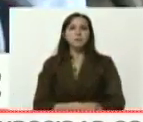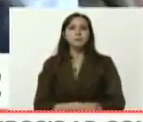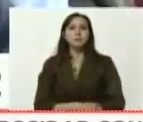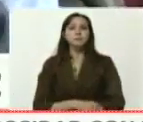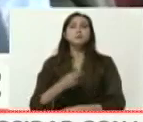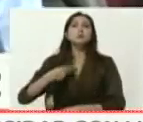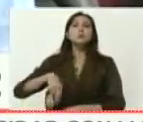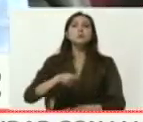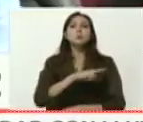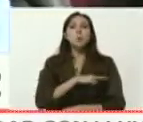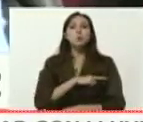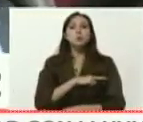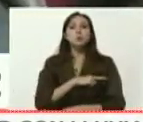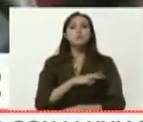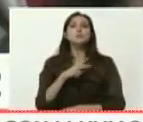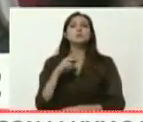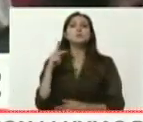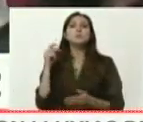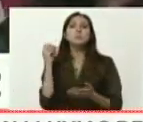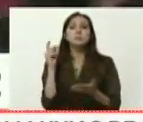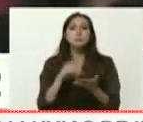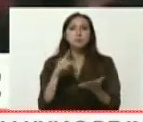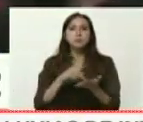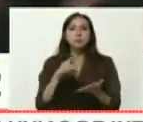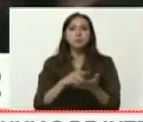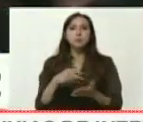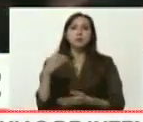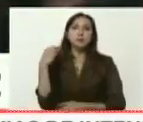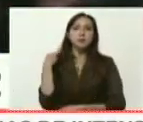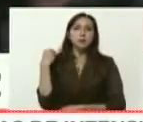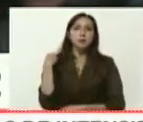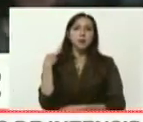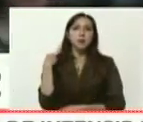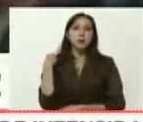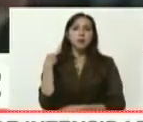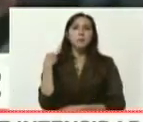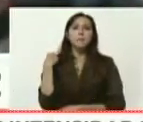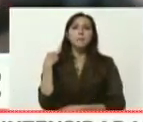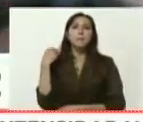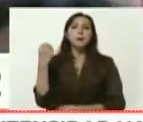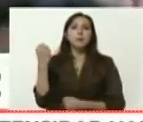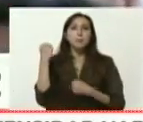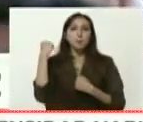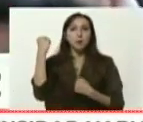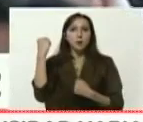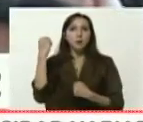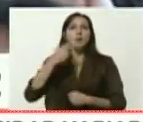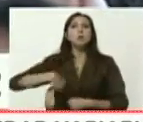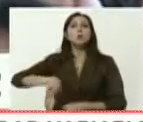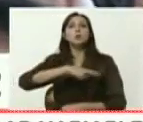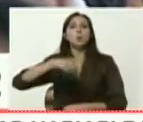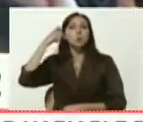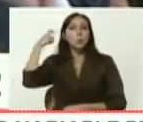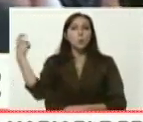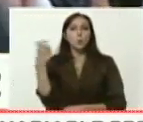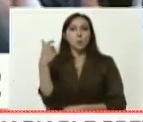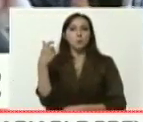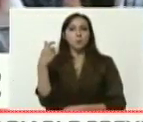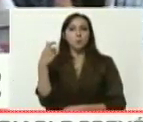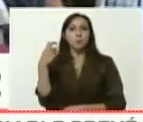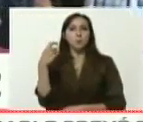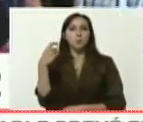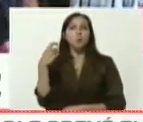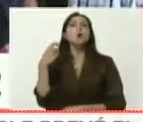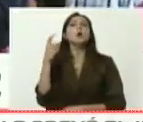Estamos convocados como pueblo por la tradición de combate de nuestro pueblo, por el